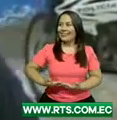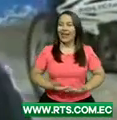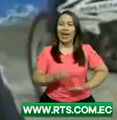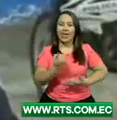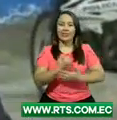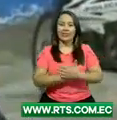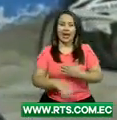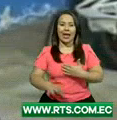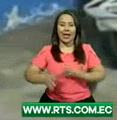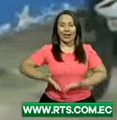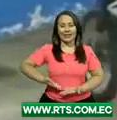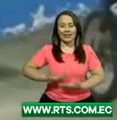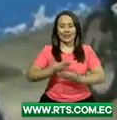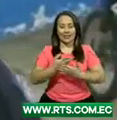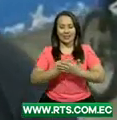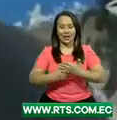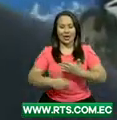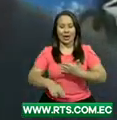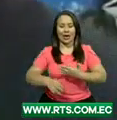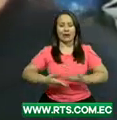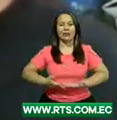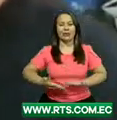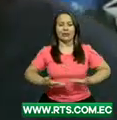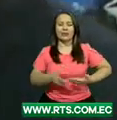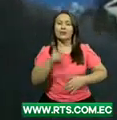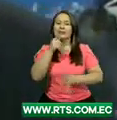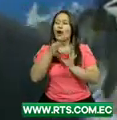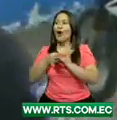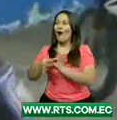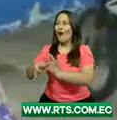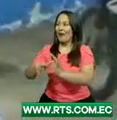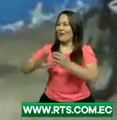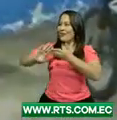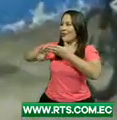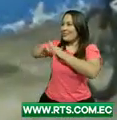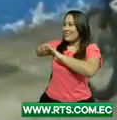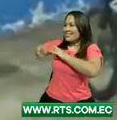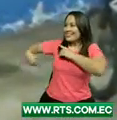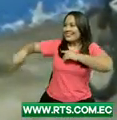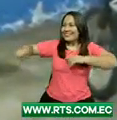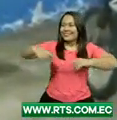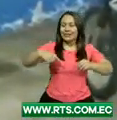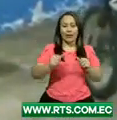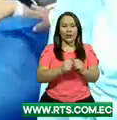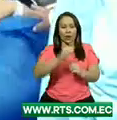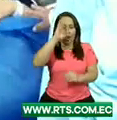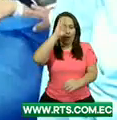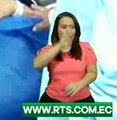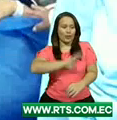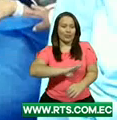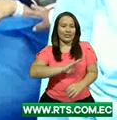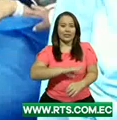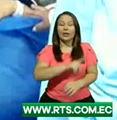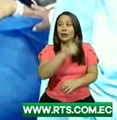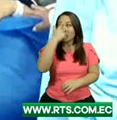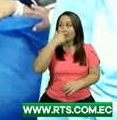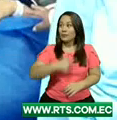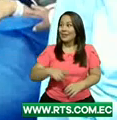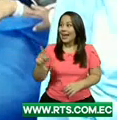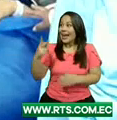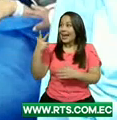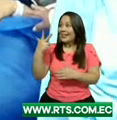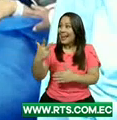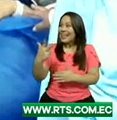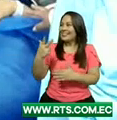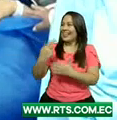policial y más que todo en la colaboración de la ciudadanía con la policía nacional y así debe ser la mujer que alumbró a su tercer